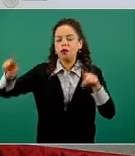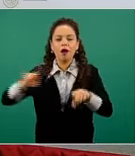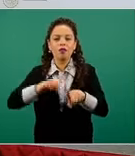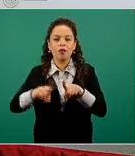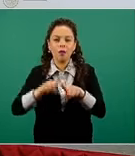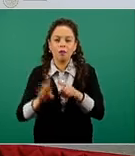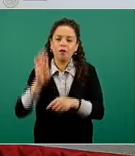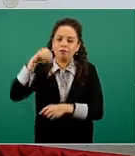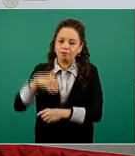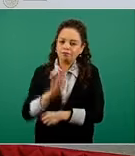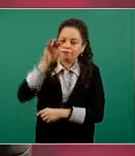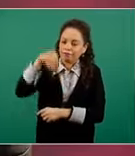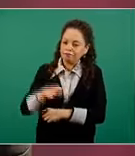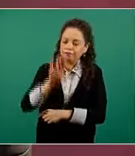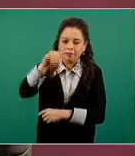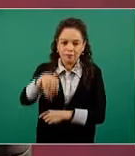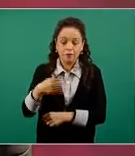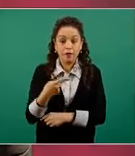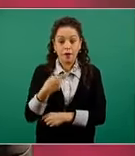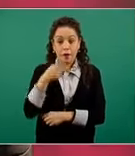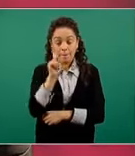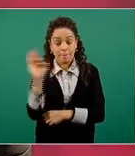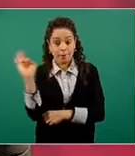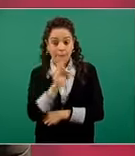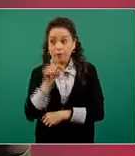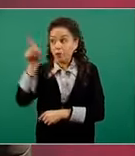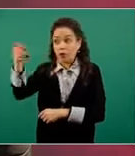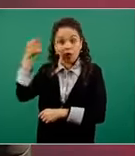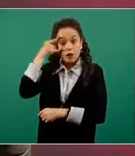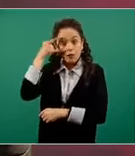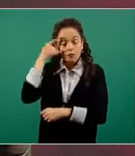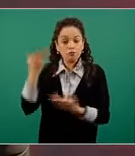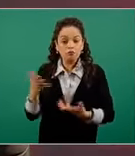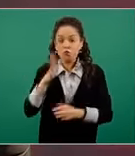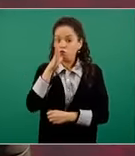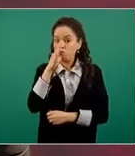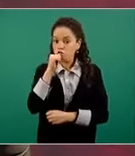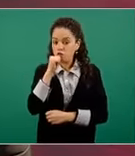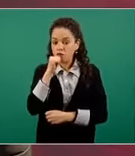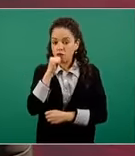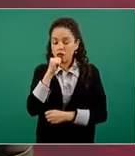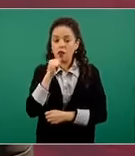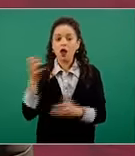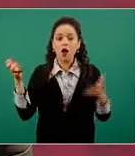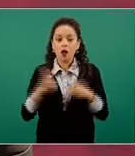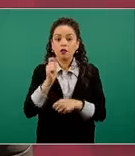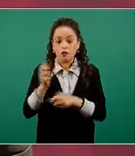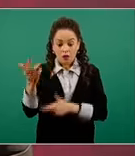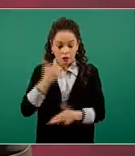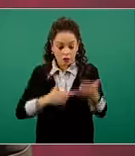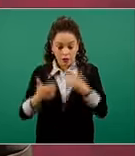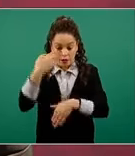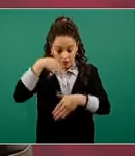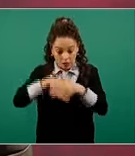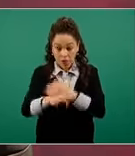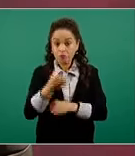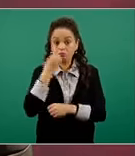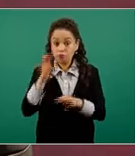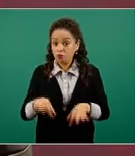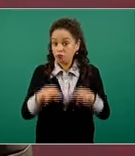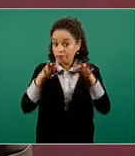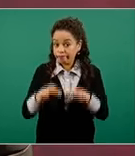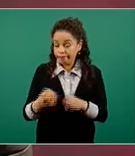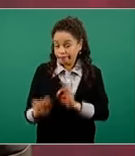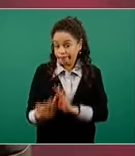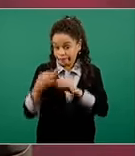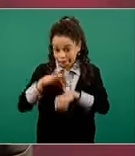entonces Campeche no pudiera continuar implementando un plan de regreso a clases presencial, recordemos que